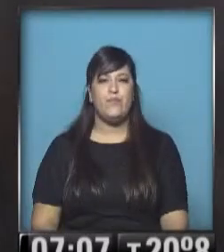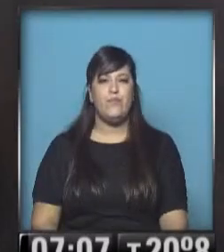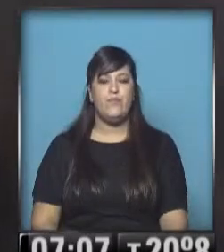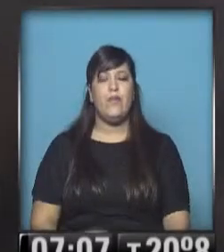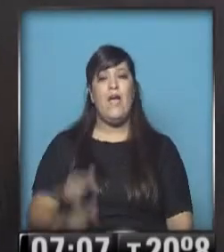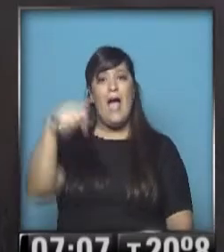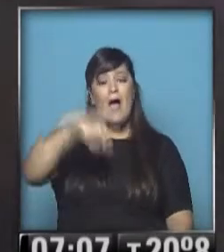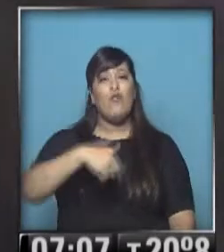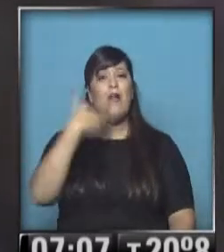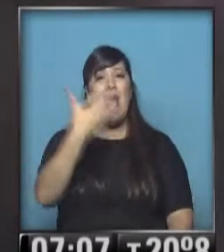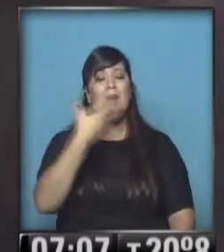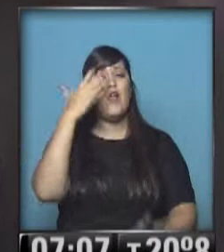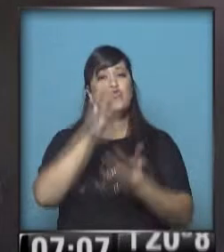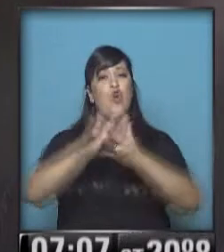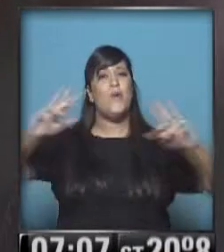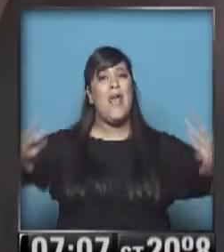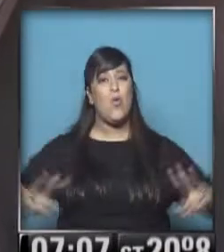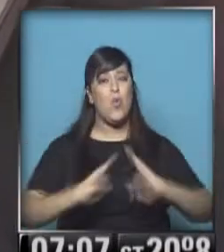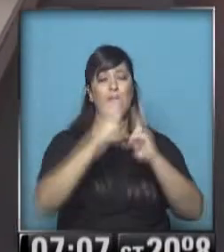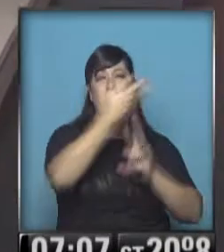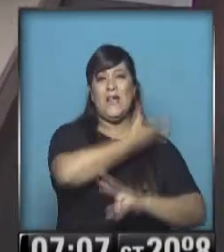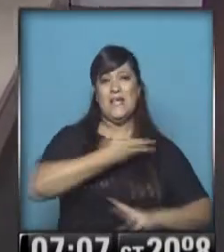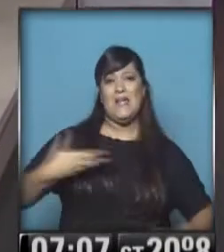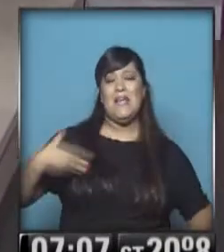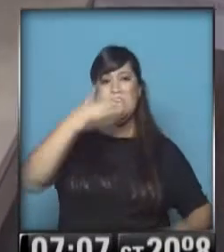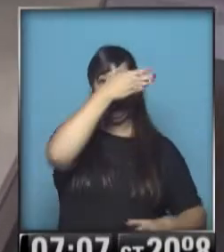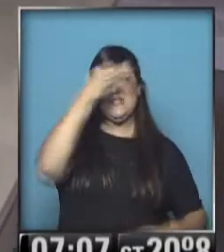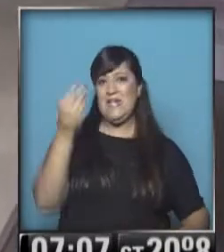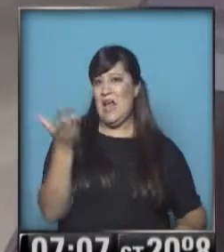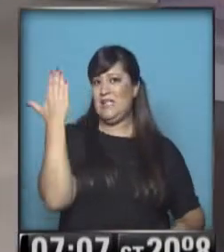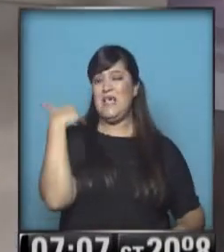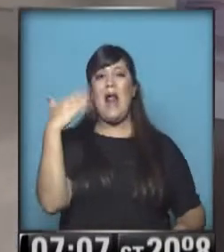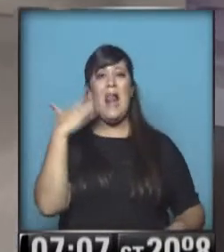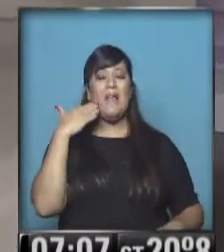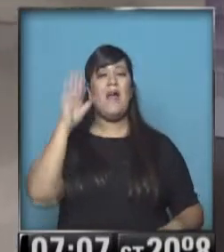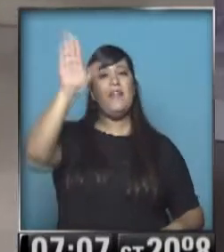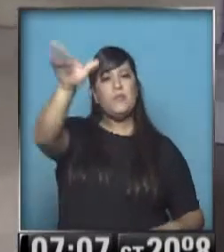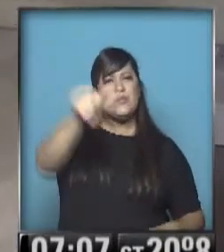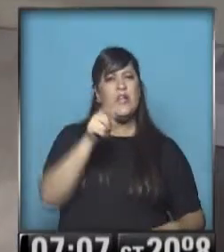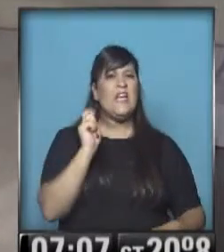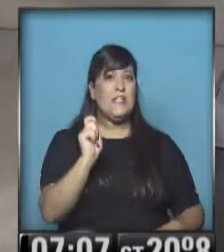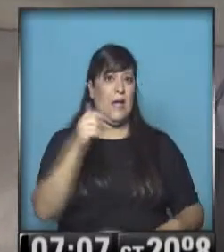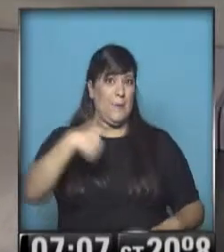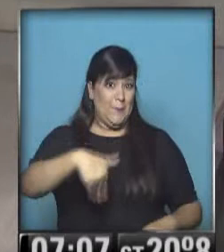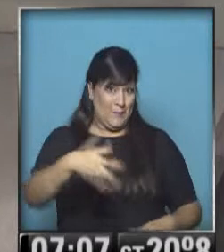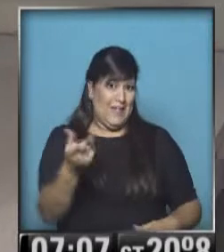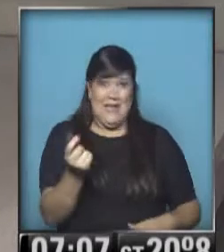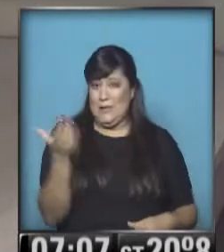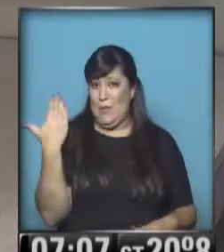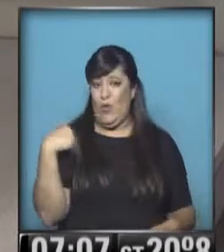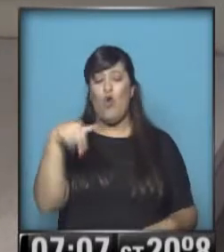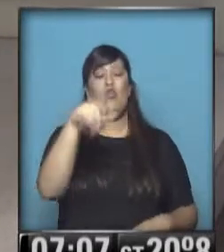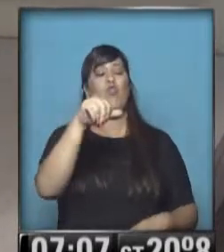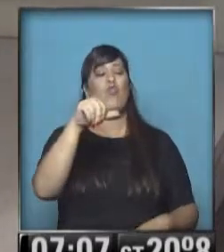Vamos a hablar de lo que fue el encuentro de la presidenta de la Nación en la tarde de ayer. Recibió a quien es el flamante ganador de las